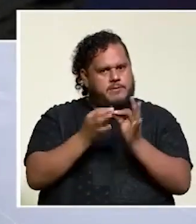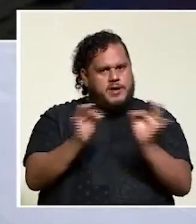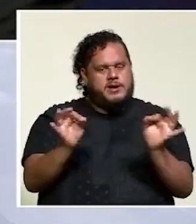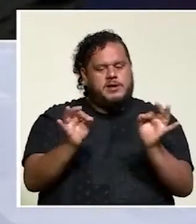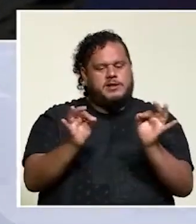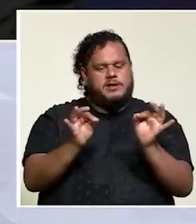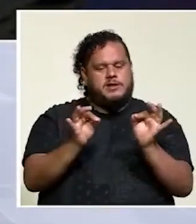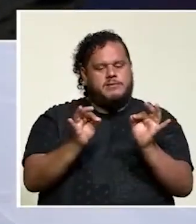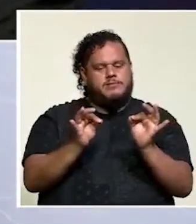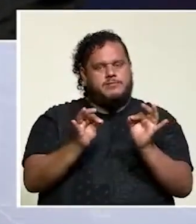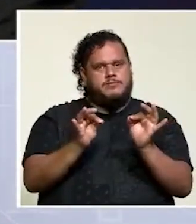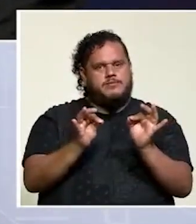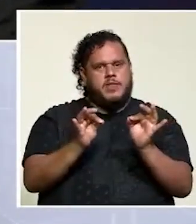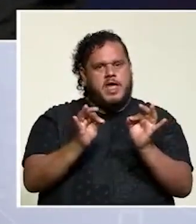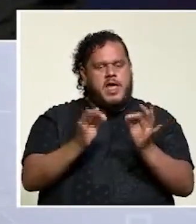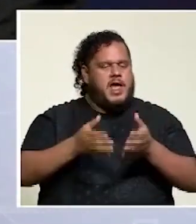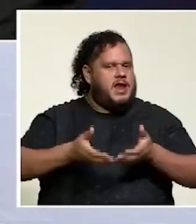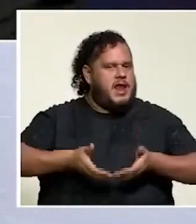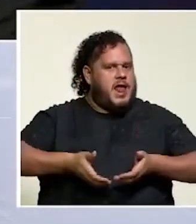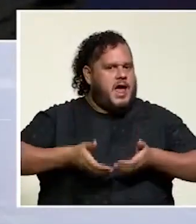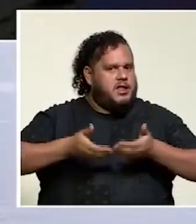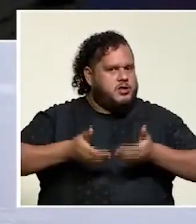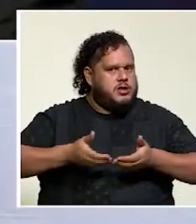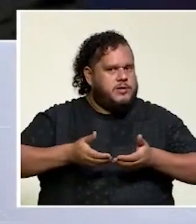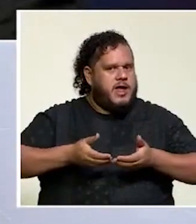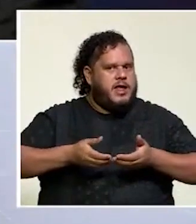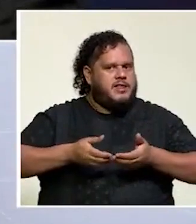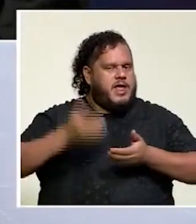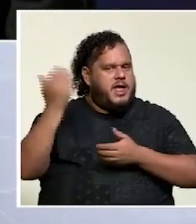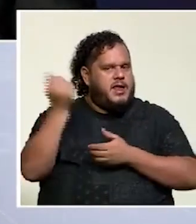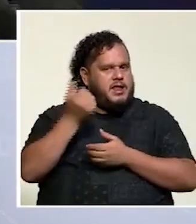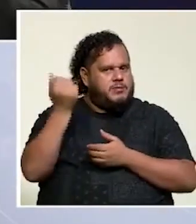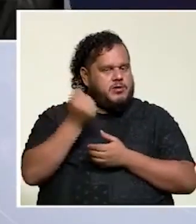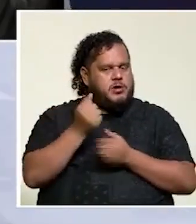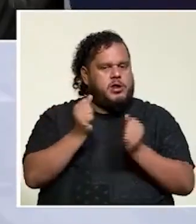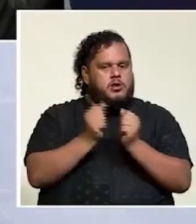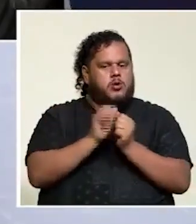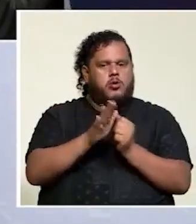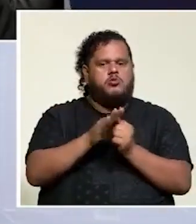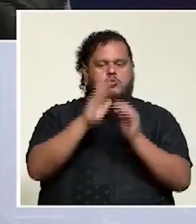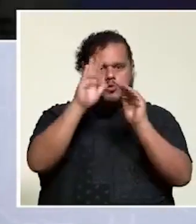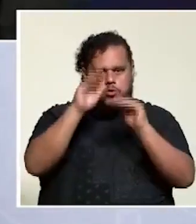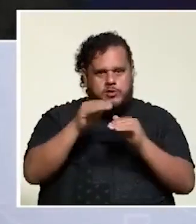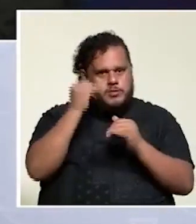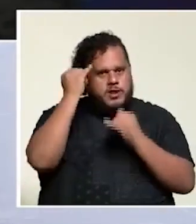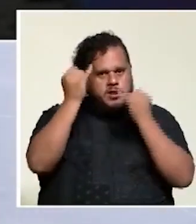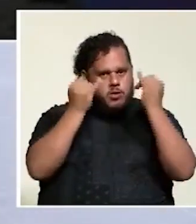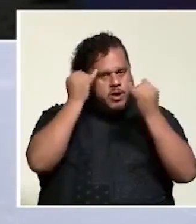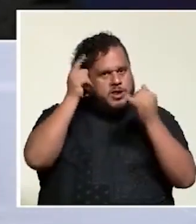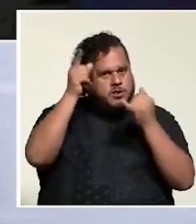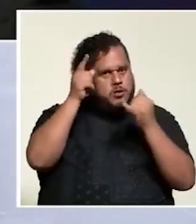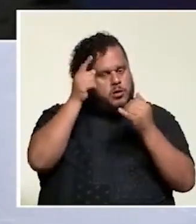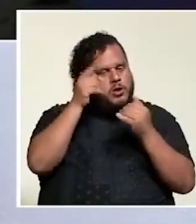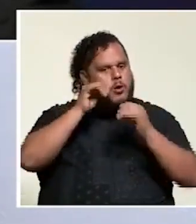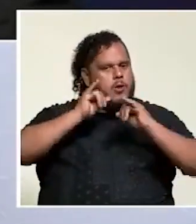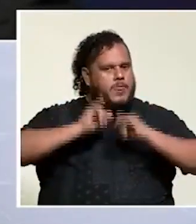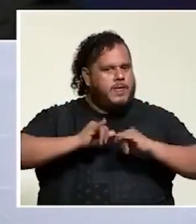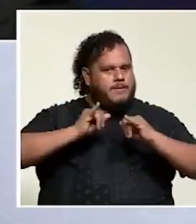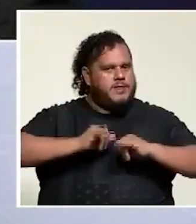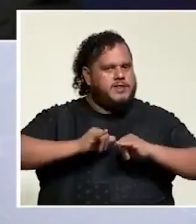garantizar la sostenibilidad del régimen de pensiones con su convencimiento ideológico de